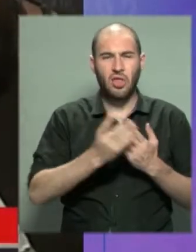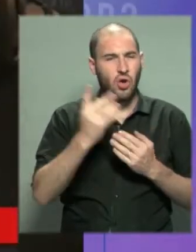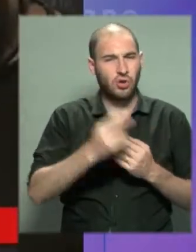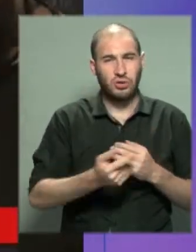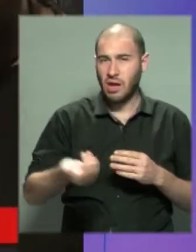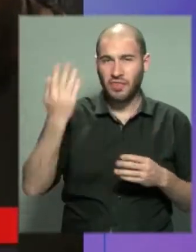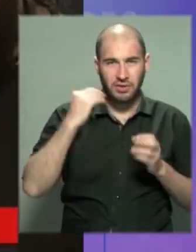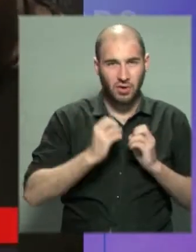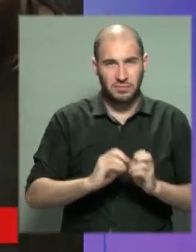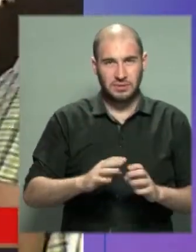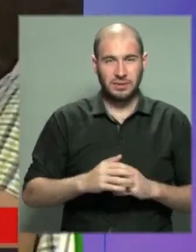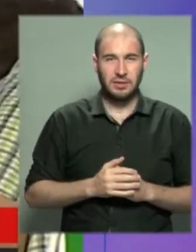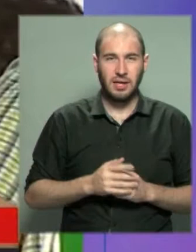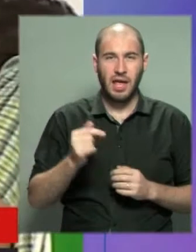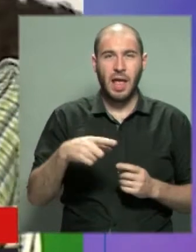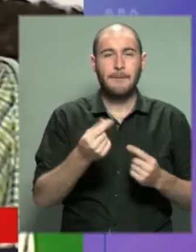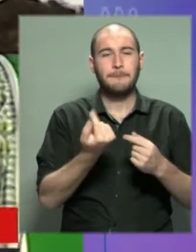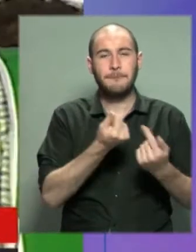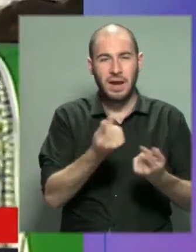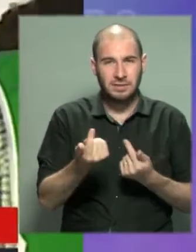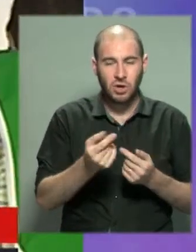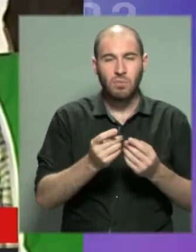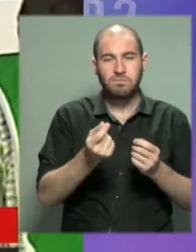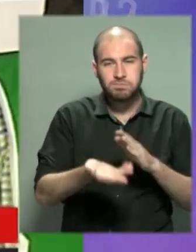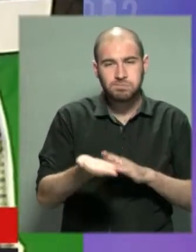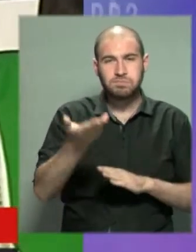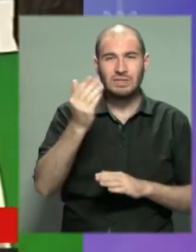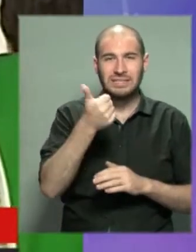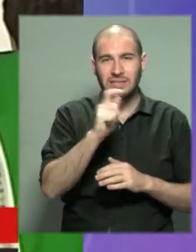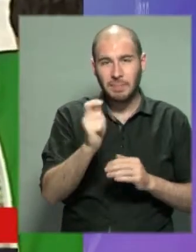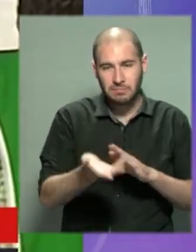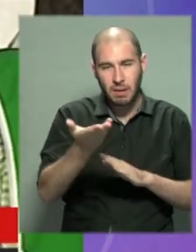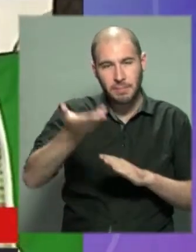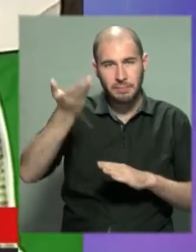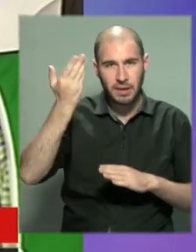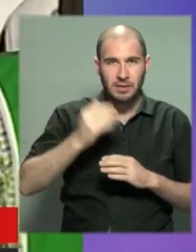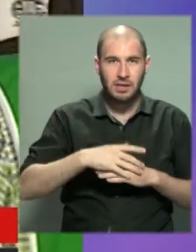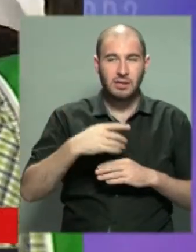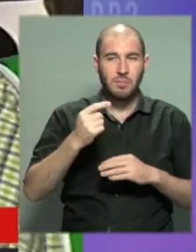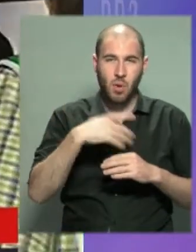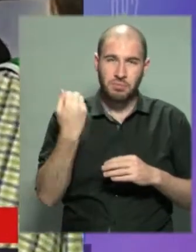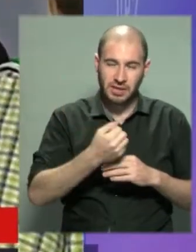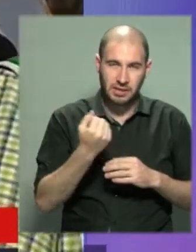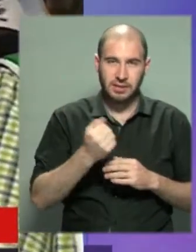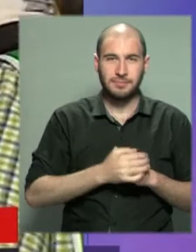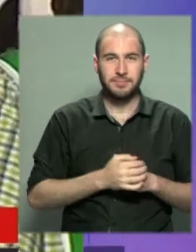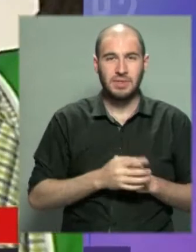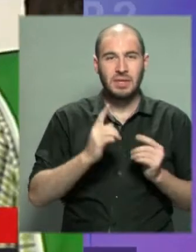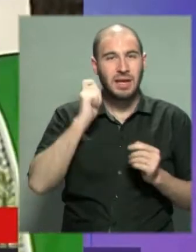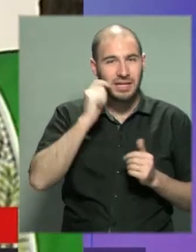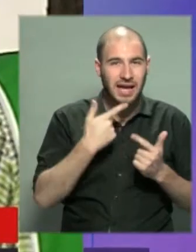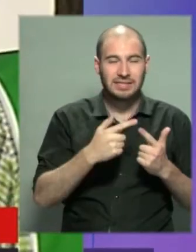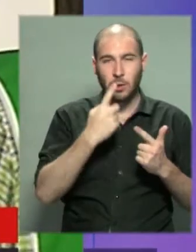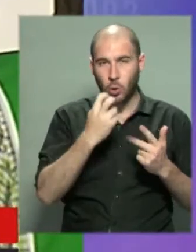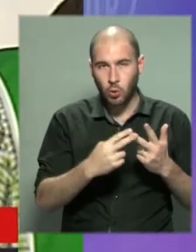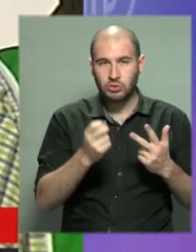el principio a través de las tarifas que empezaron a aumentar cada 6 meses de manera considerable, principalmente el gas, la